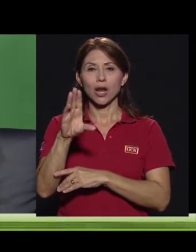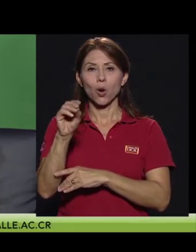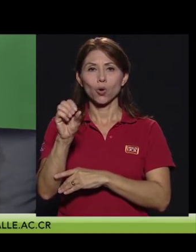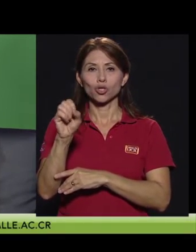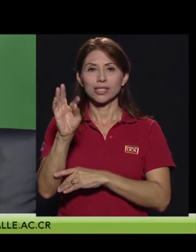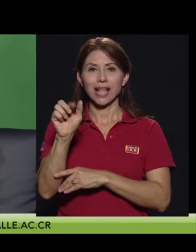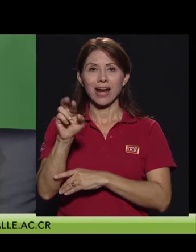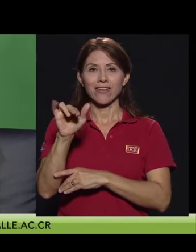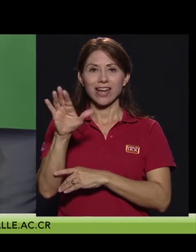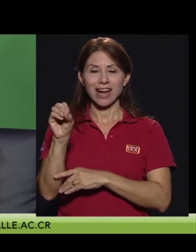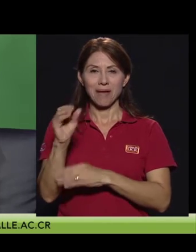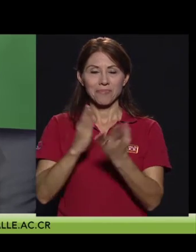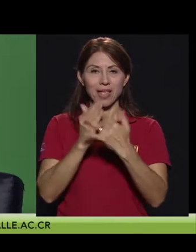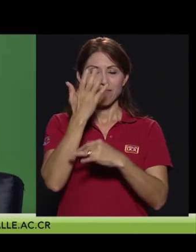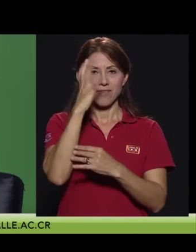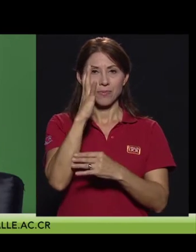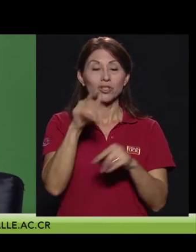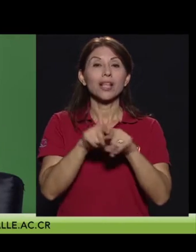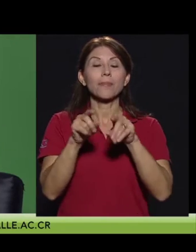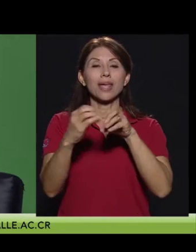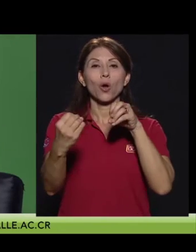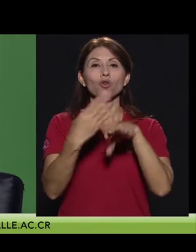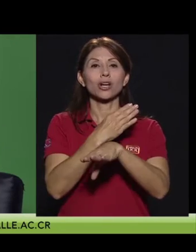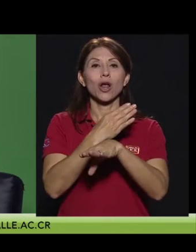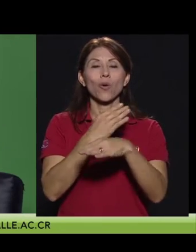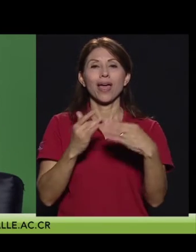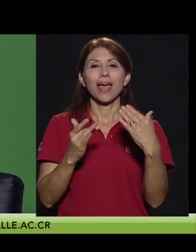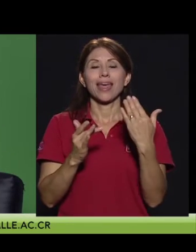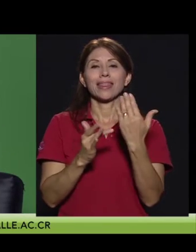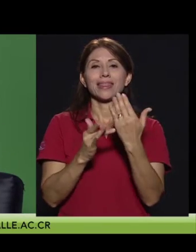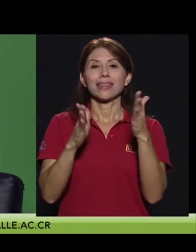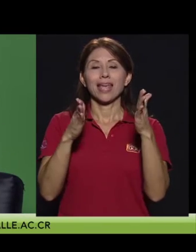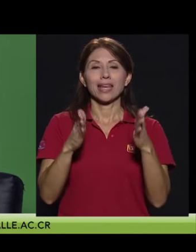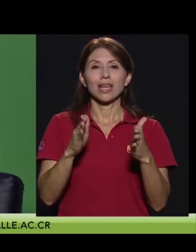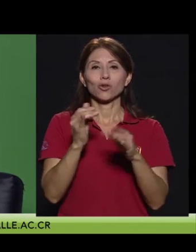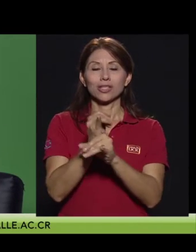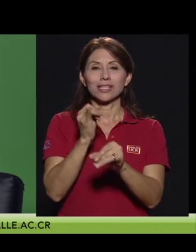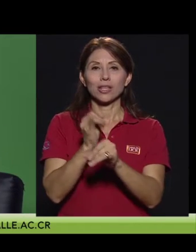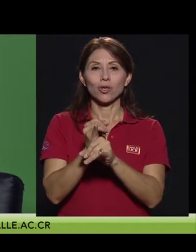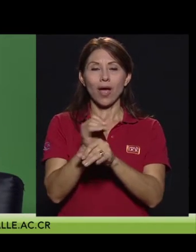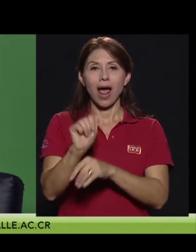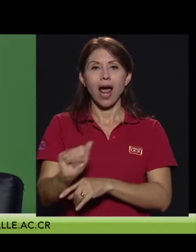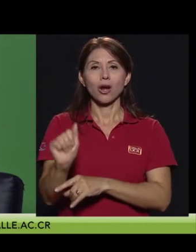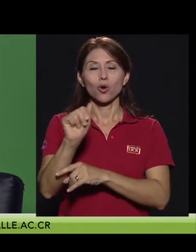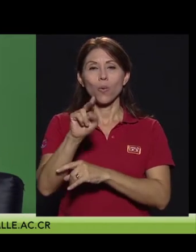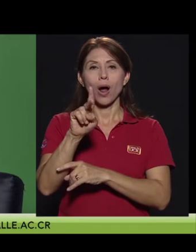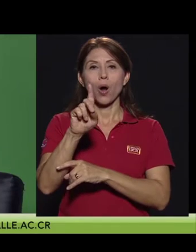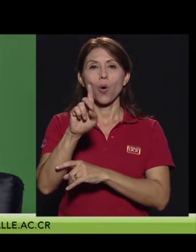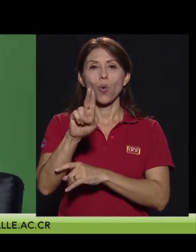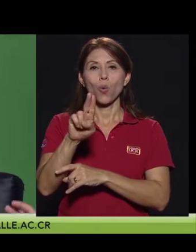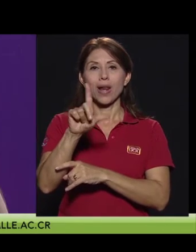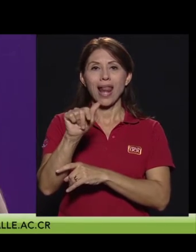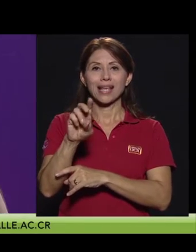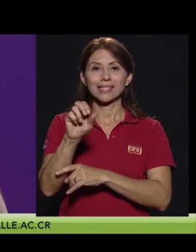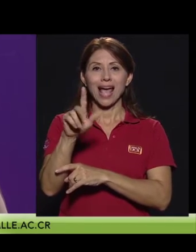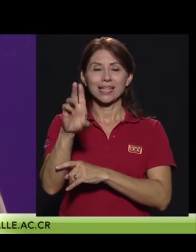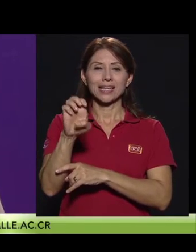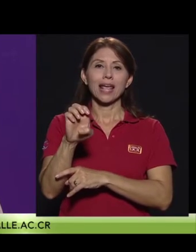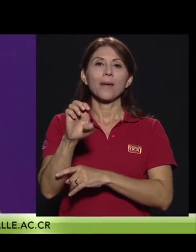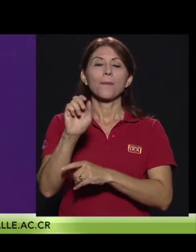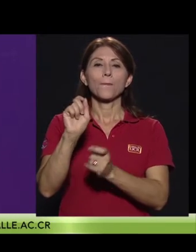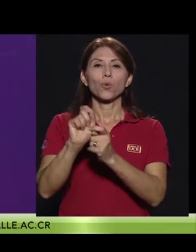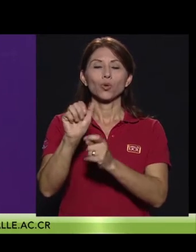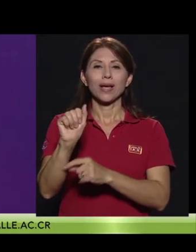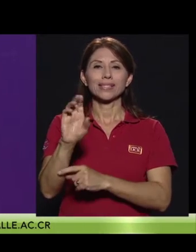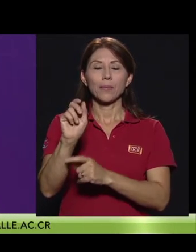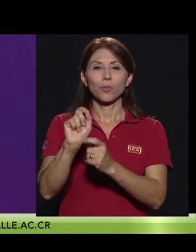y también por medio del correo de técnicos, instituto, arroba, paulazalle.ac.cr. También se pueden contactar a